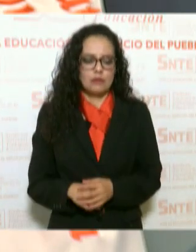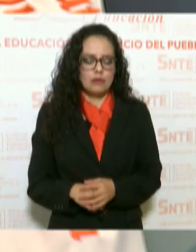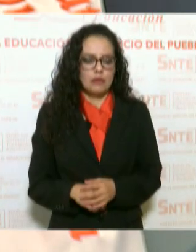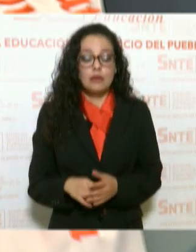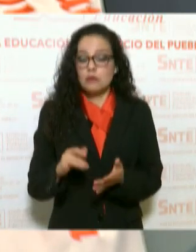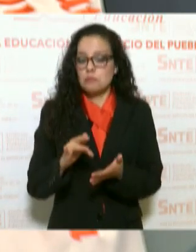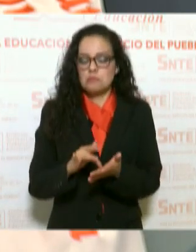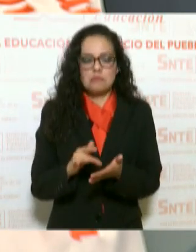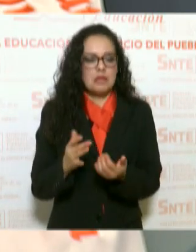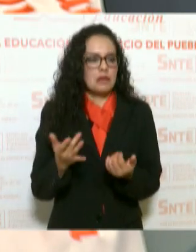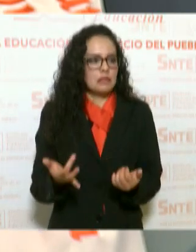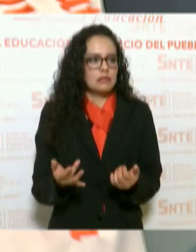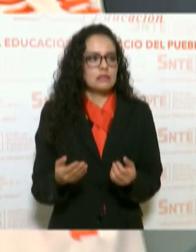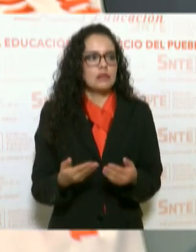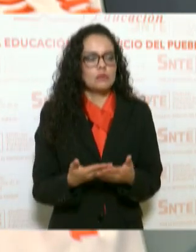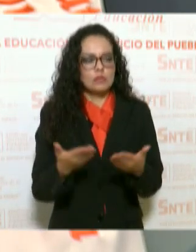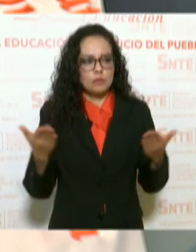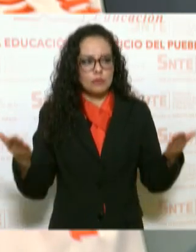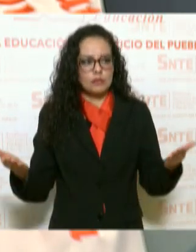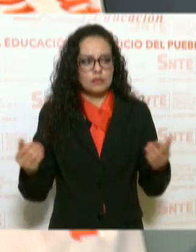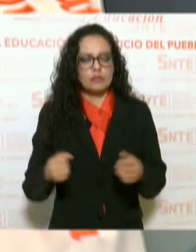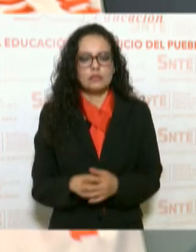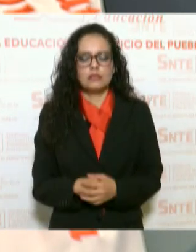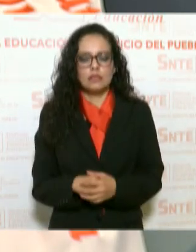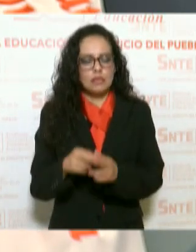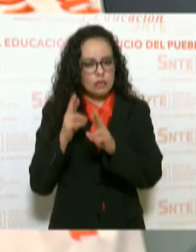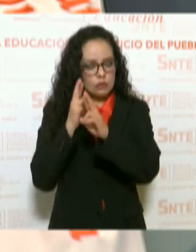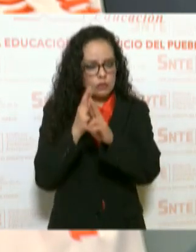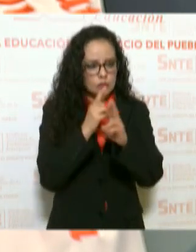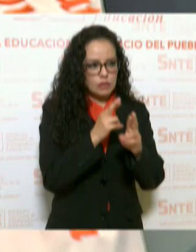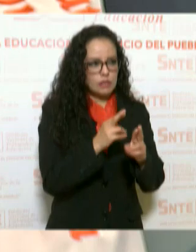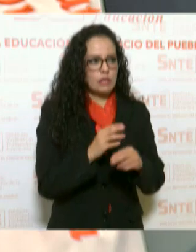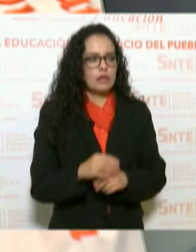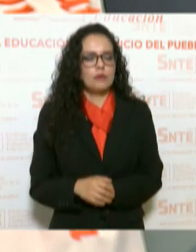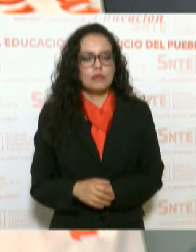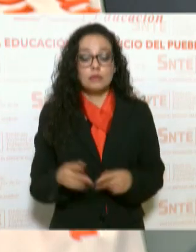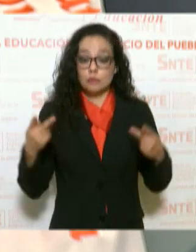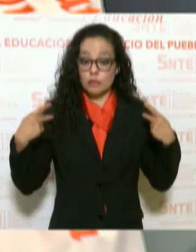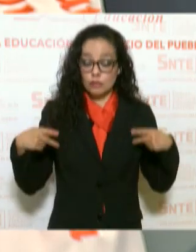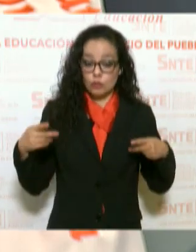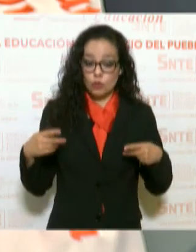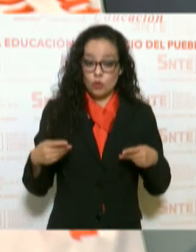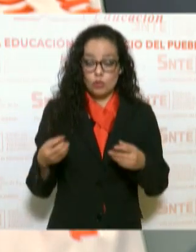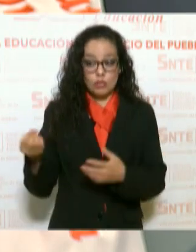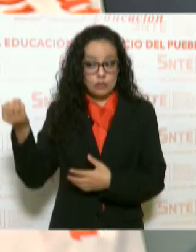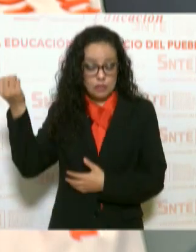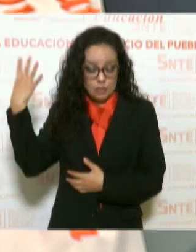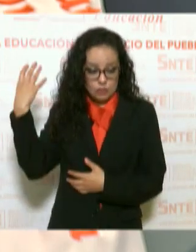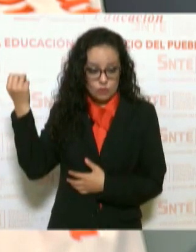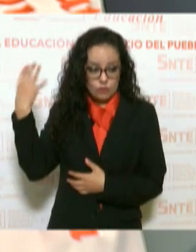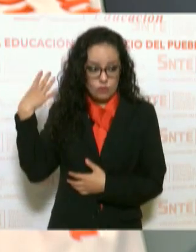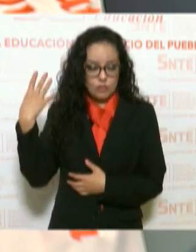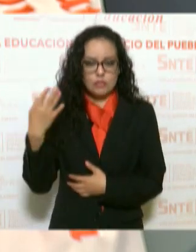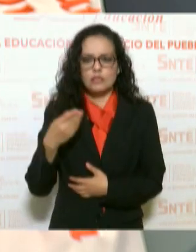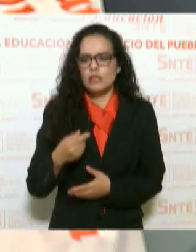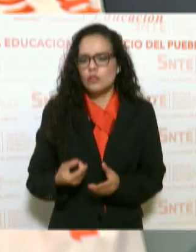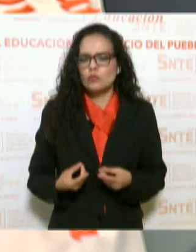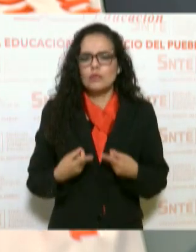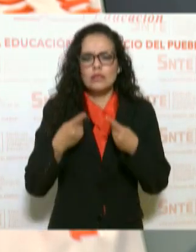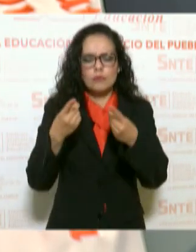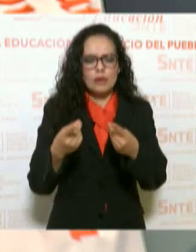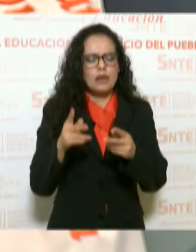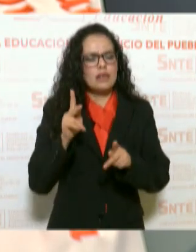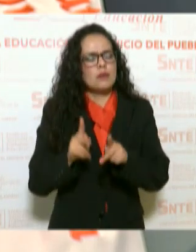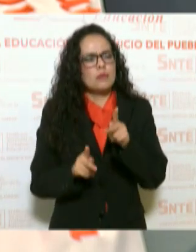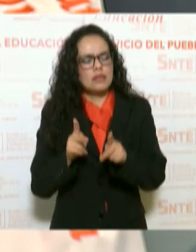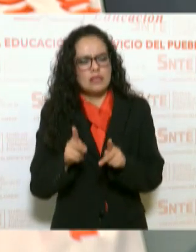la asistencia de destacados ponentes que nos compartirán su experiencia,